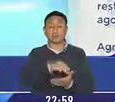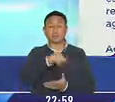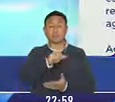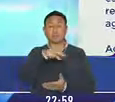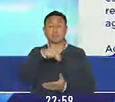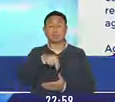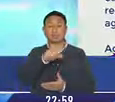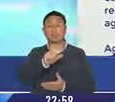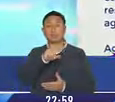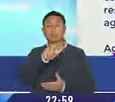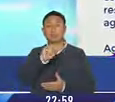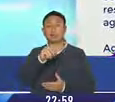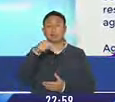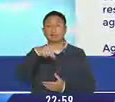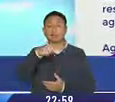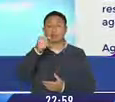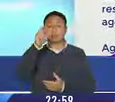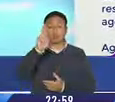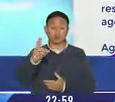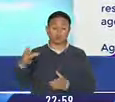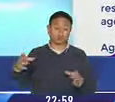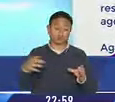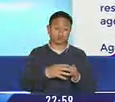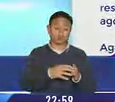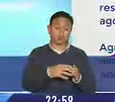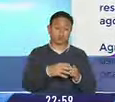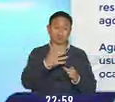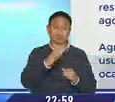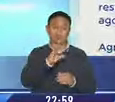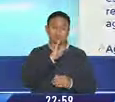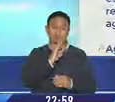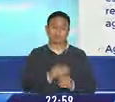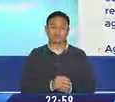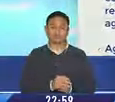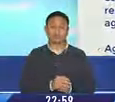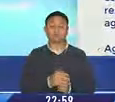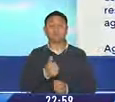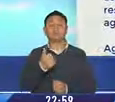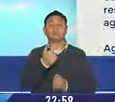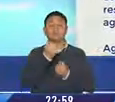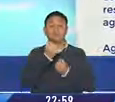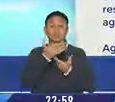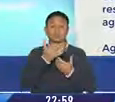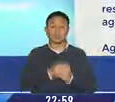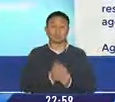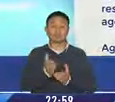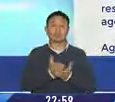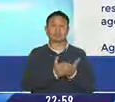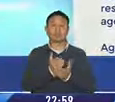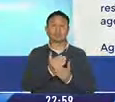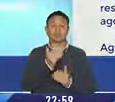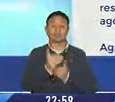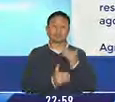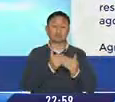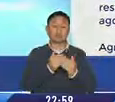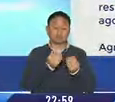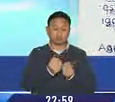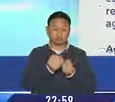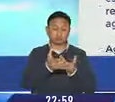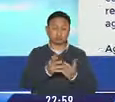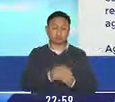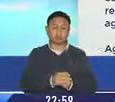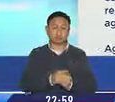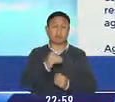Argelia, San Bartolo y parte de La Gatazo. La empresa municipal informó que el servicio se restituirá en horas